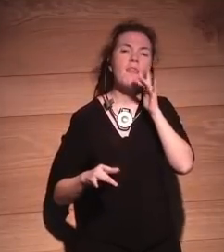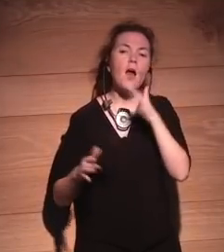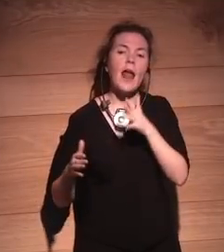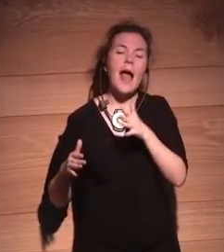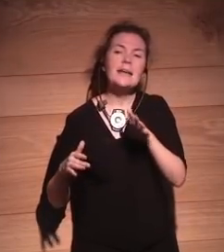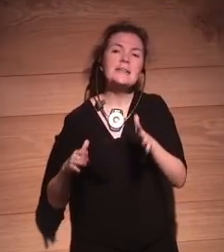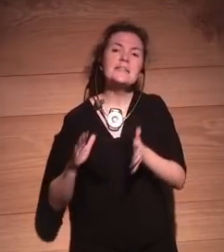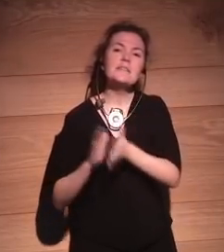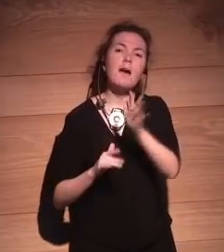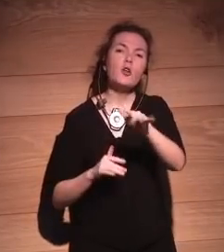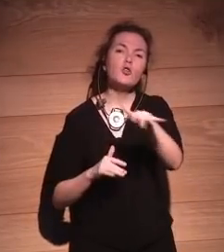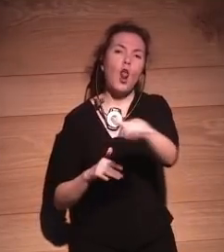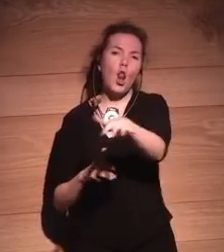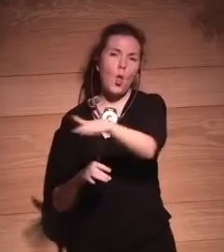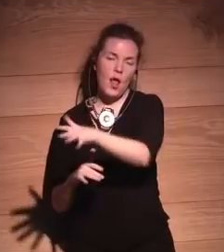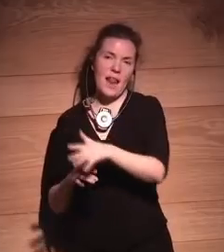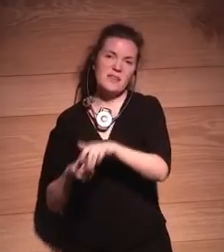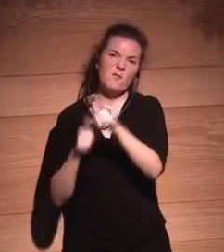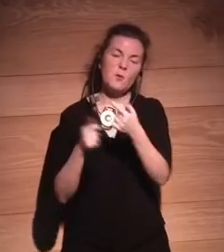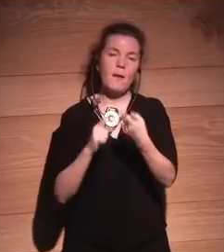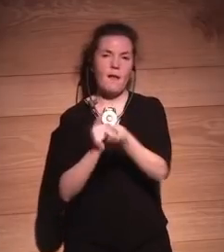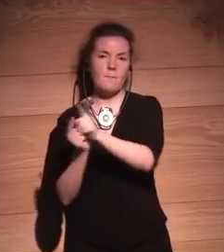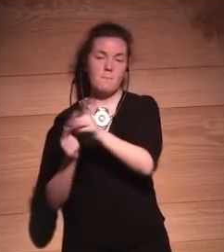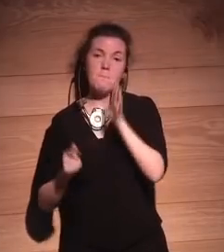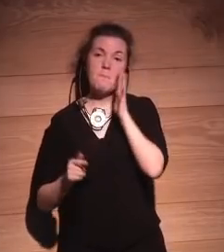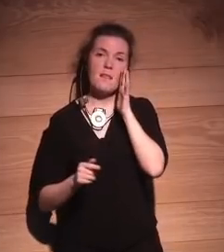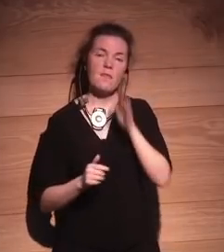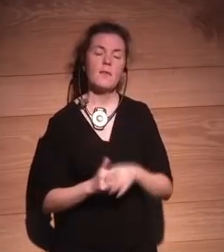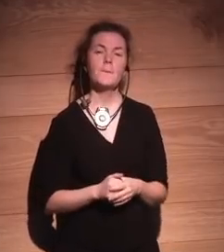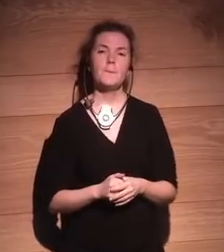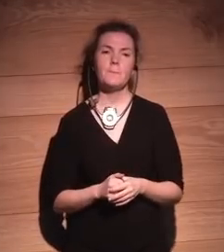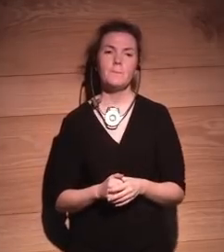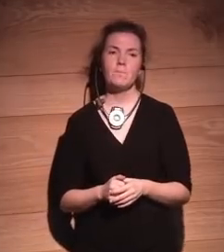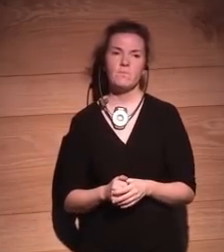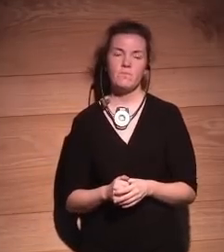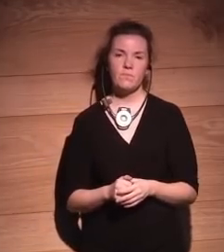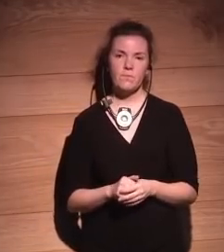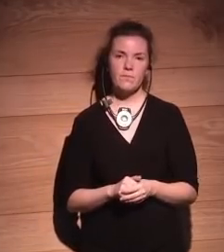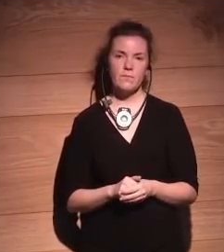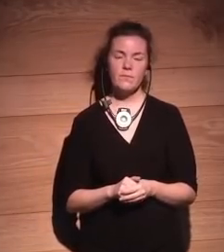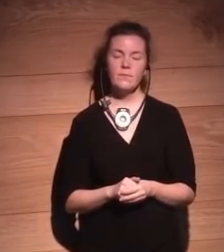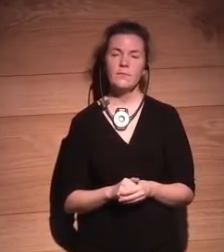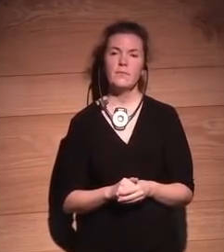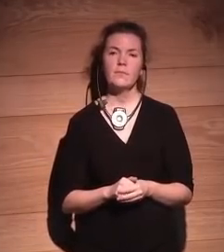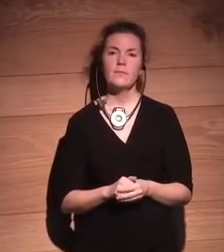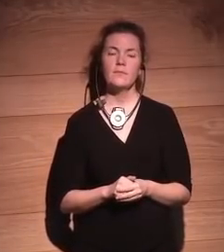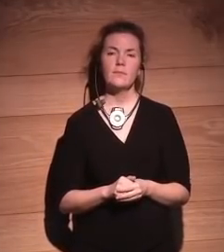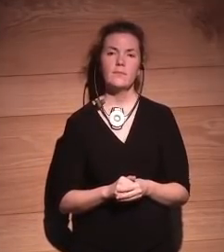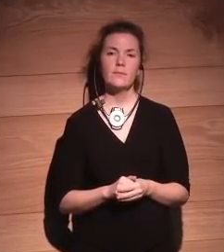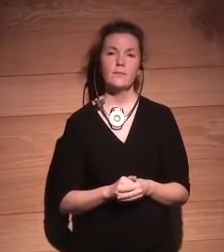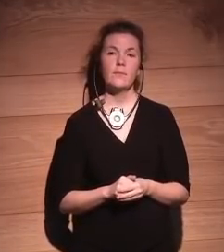de lugares y está desplazándose de formas, ¿no? Bueno, básicamente.